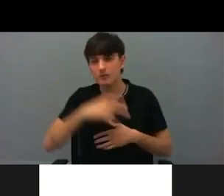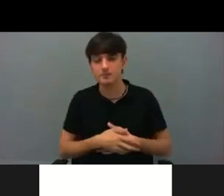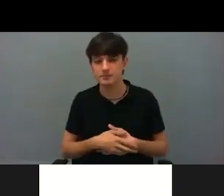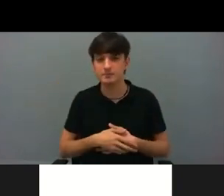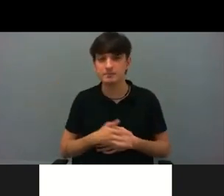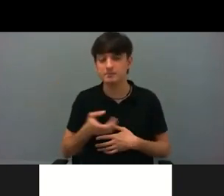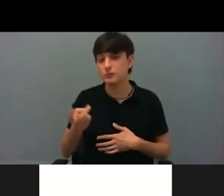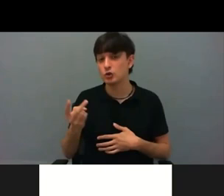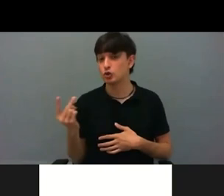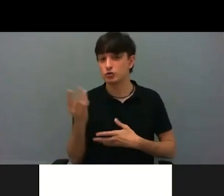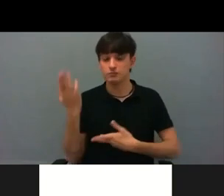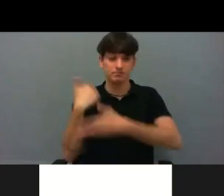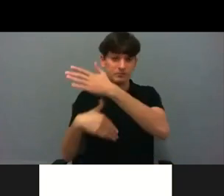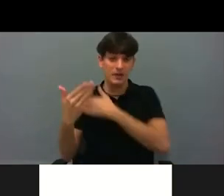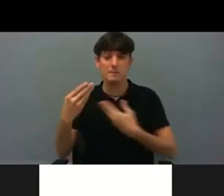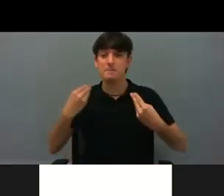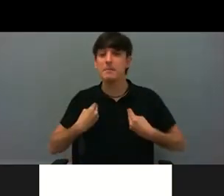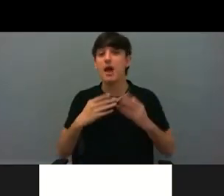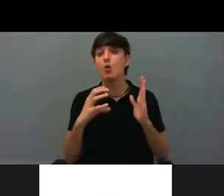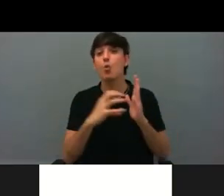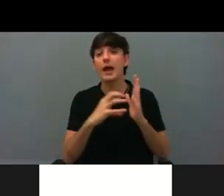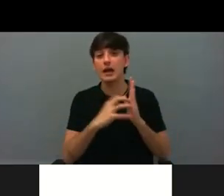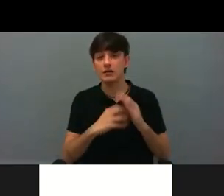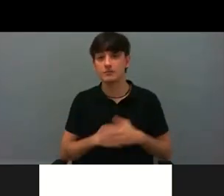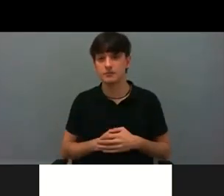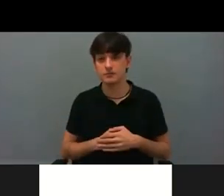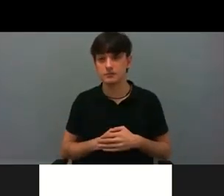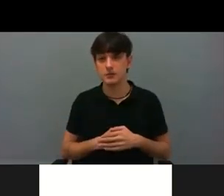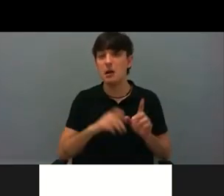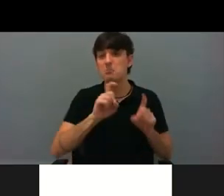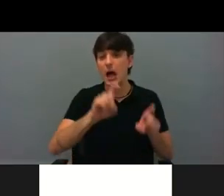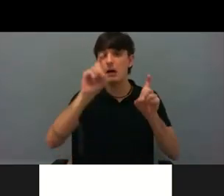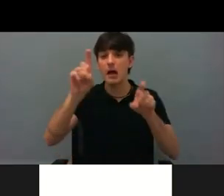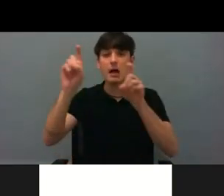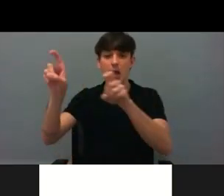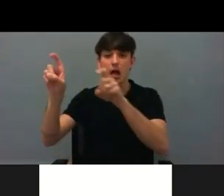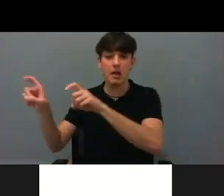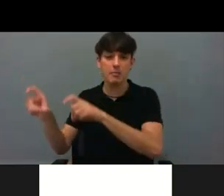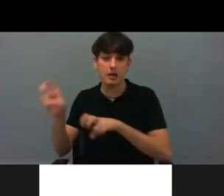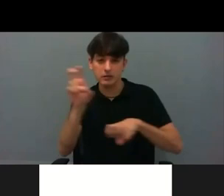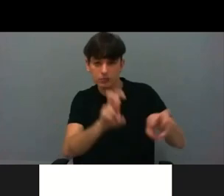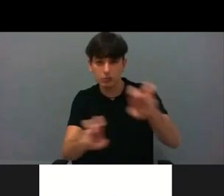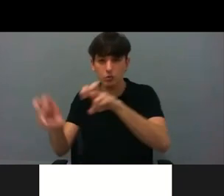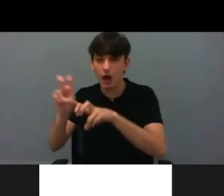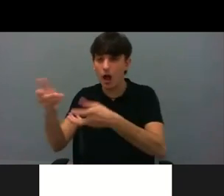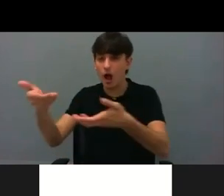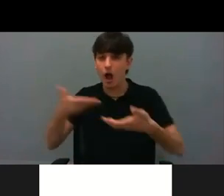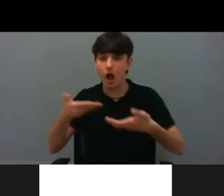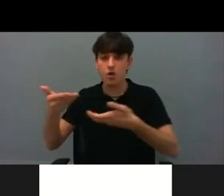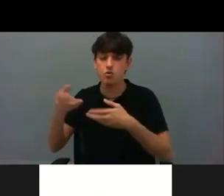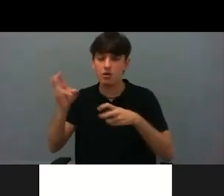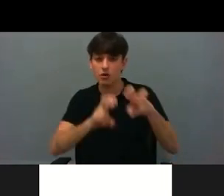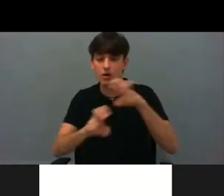entonces vivíamos en Cuenca y nos movíamos a muchas ciudades para encontrar ayuda, ¿vale? Nos movíamos a